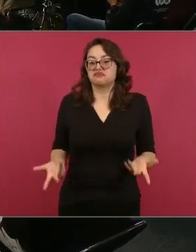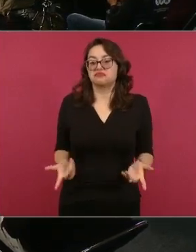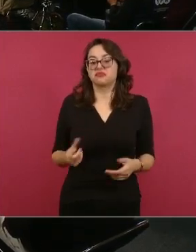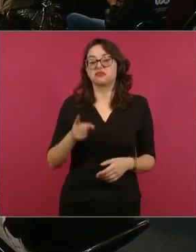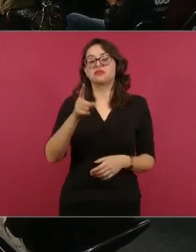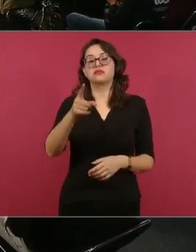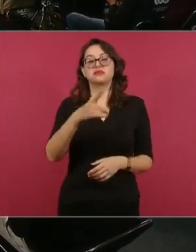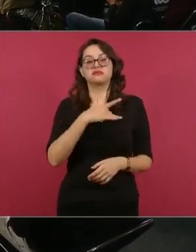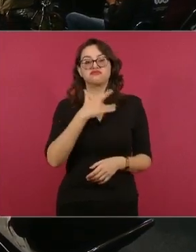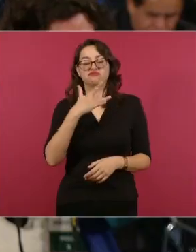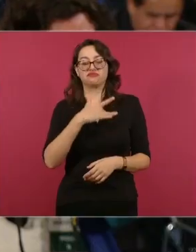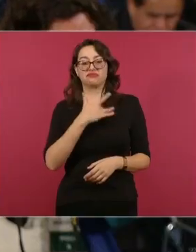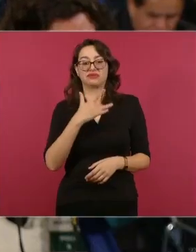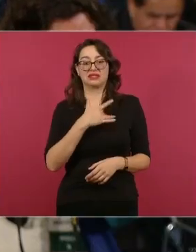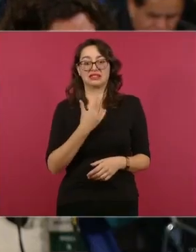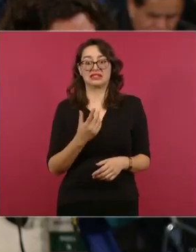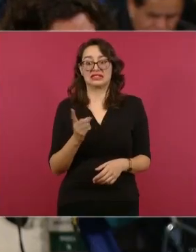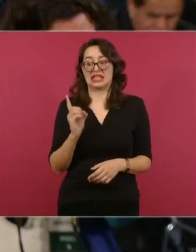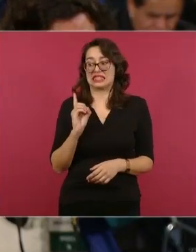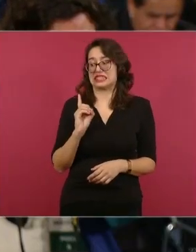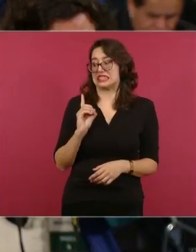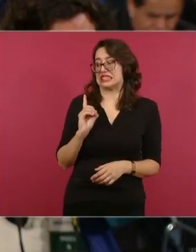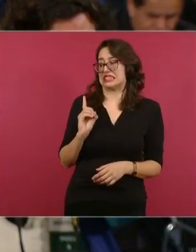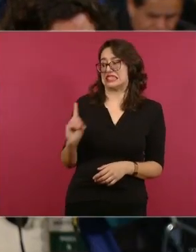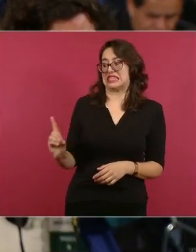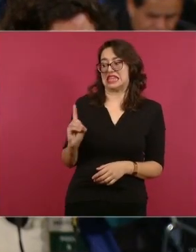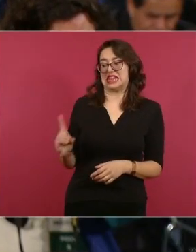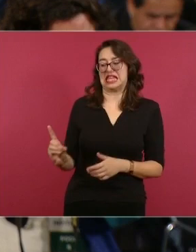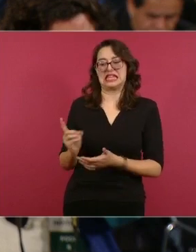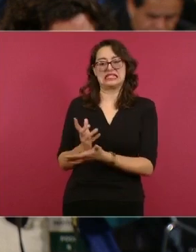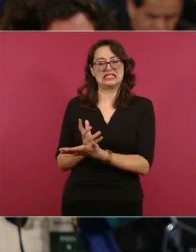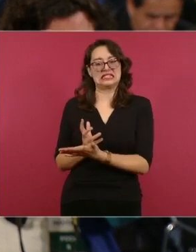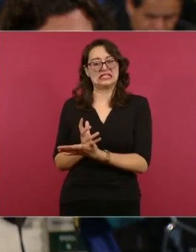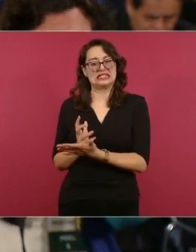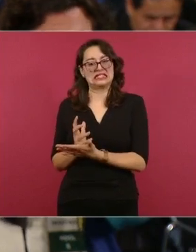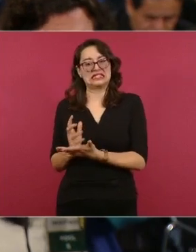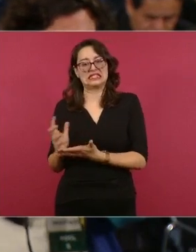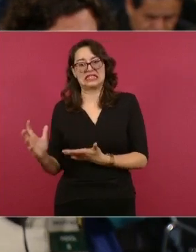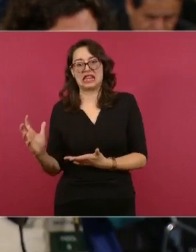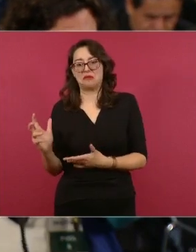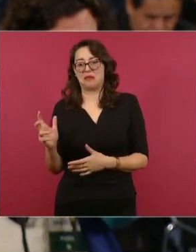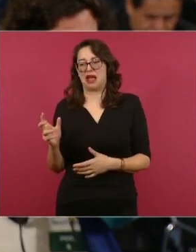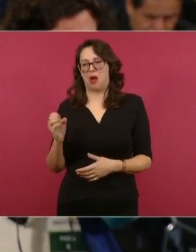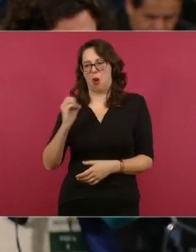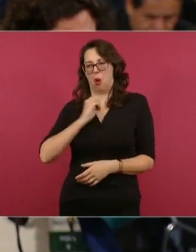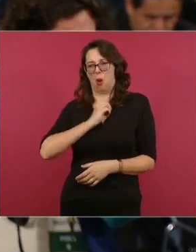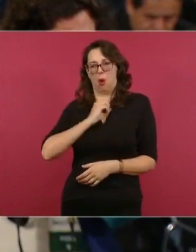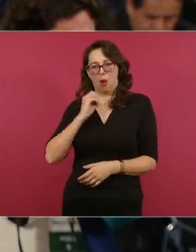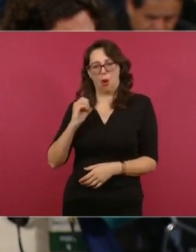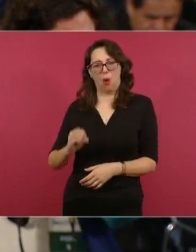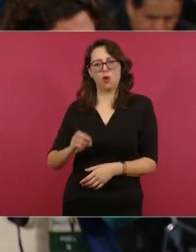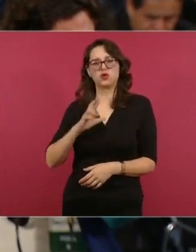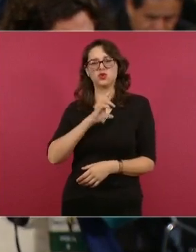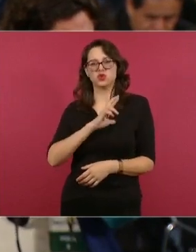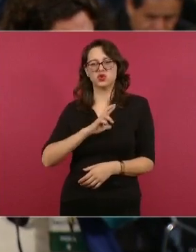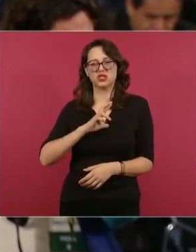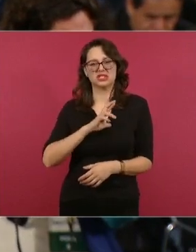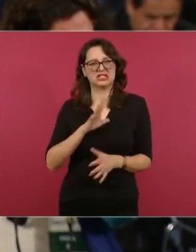la ultraderecha pretenda retomar este discurso de odio. Lo hemos